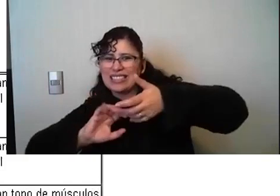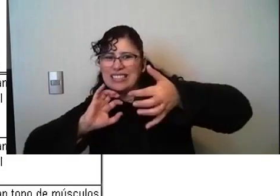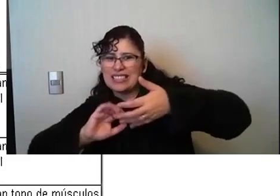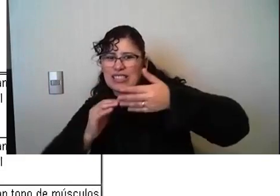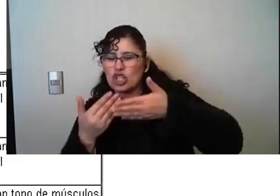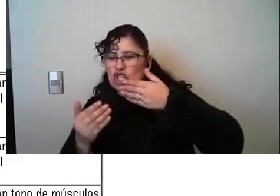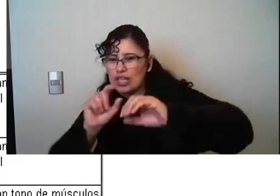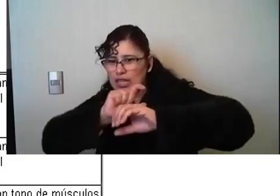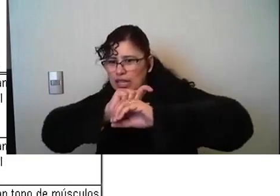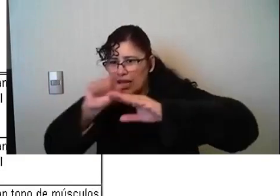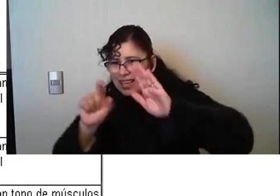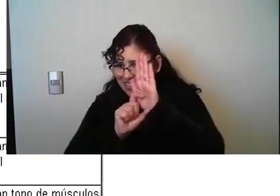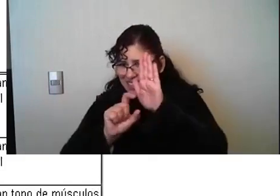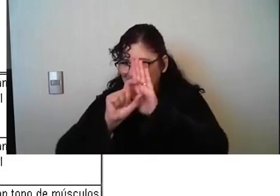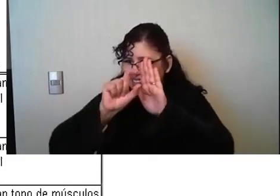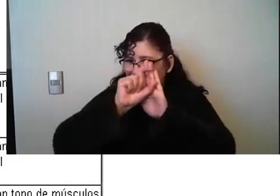estrato granular.